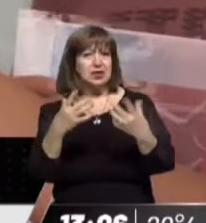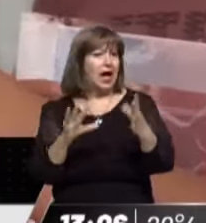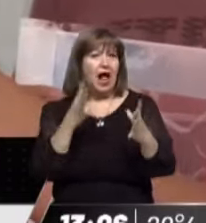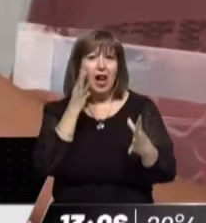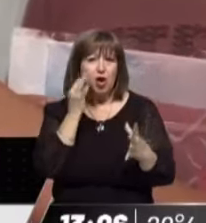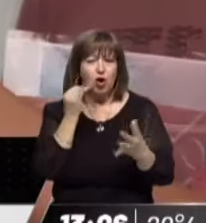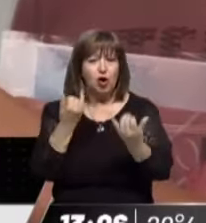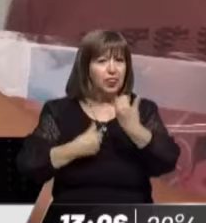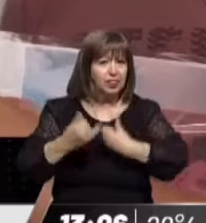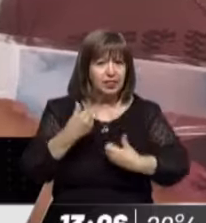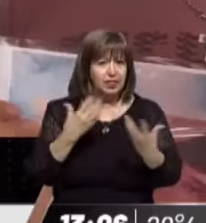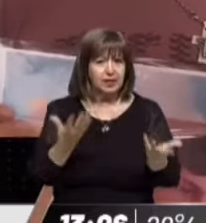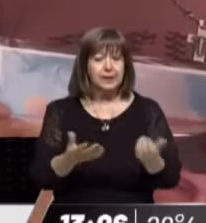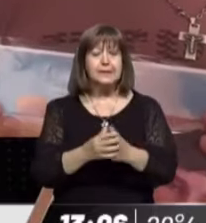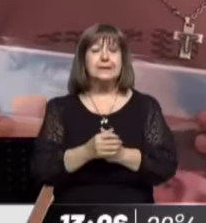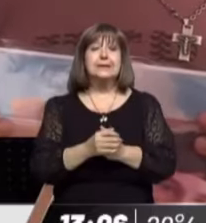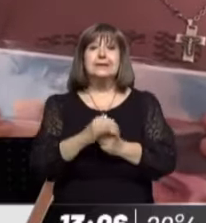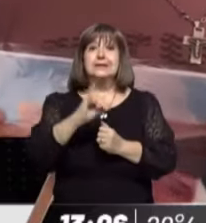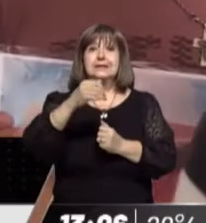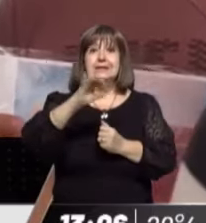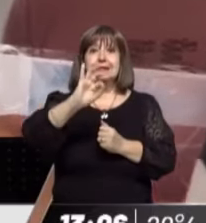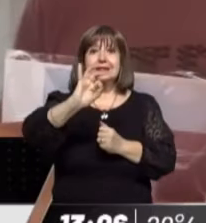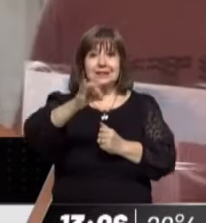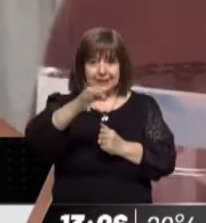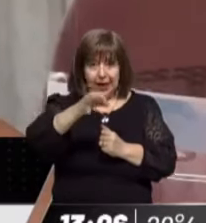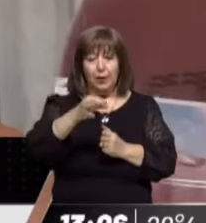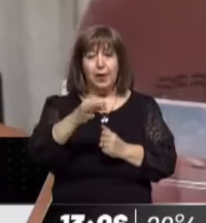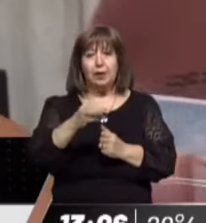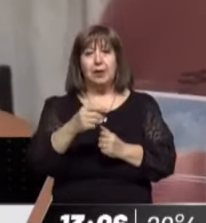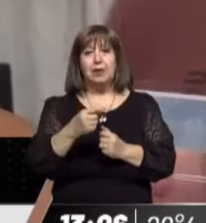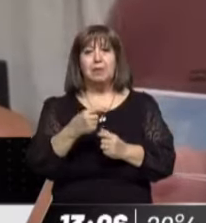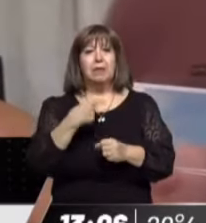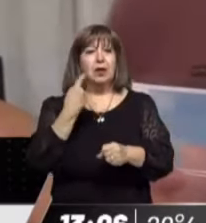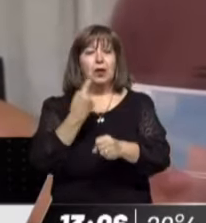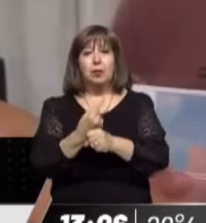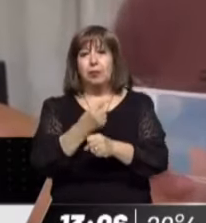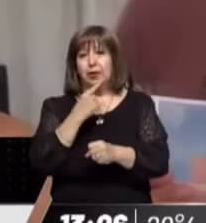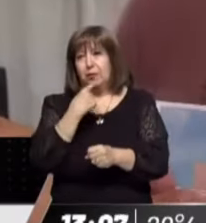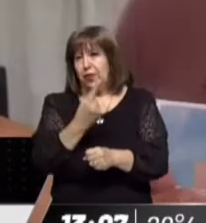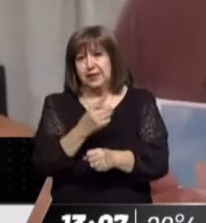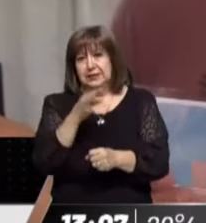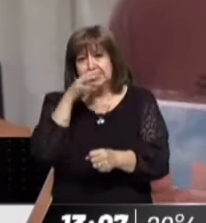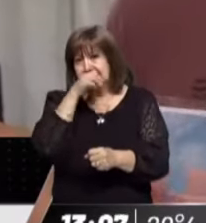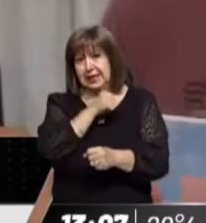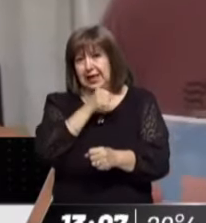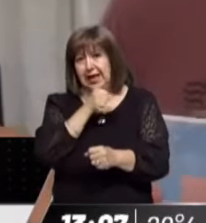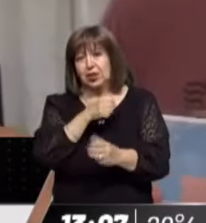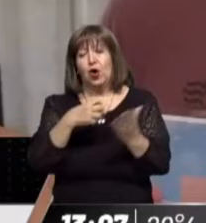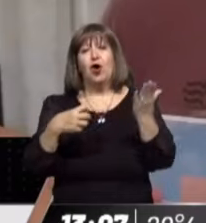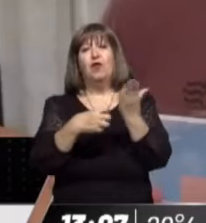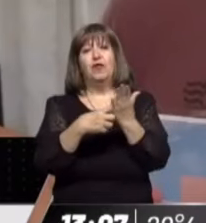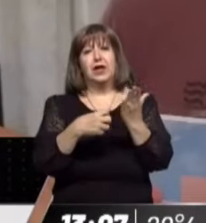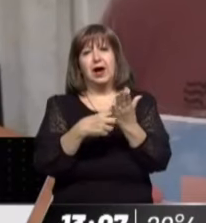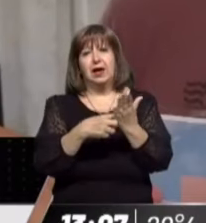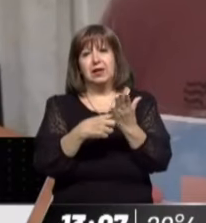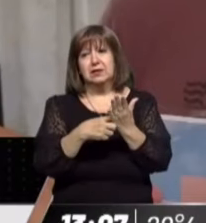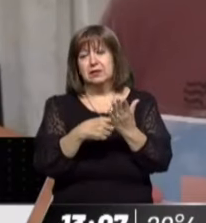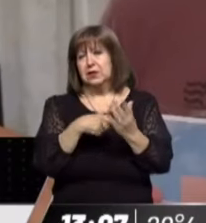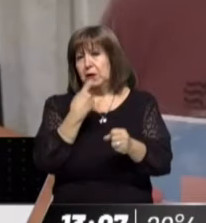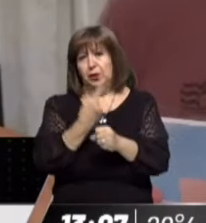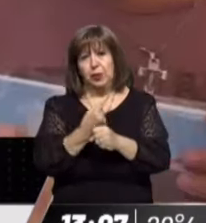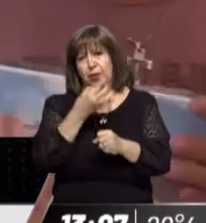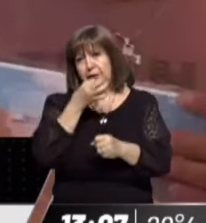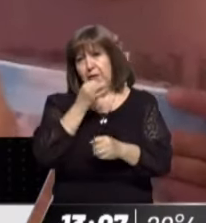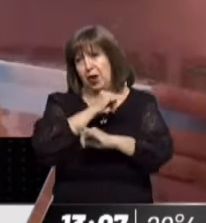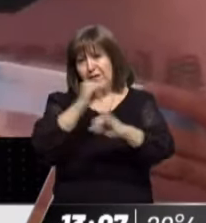eh se sabe Pero no no podemos decir está todo en secreto de sumario nos dijeron fiscalía así que